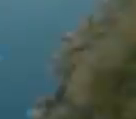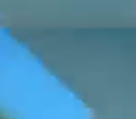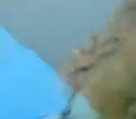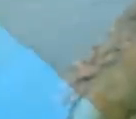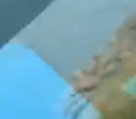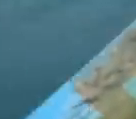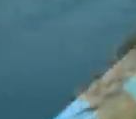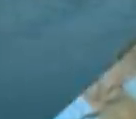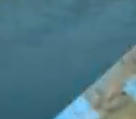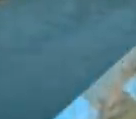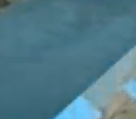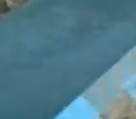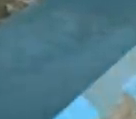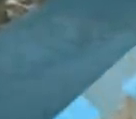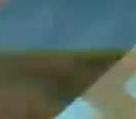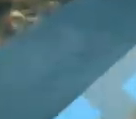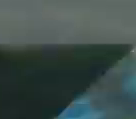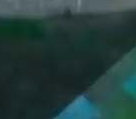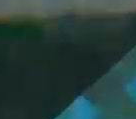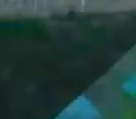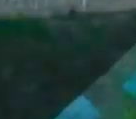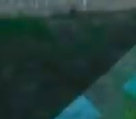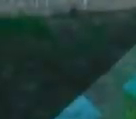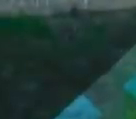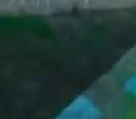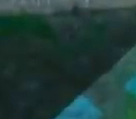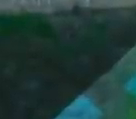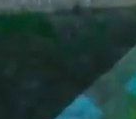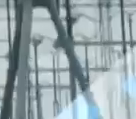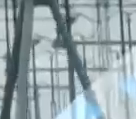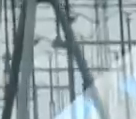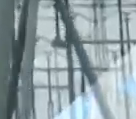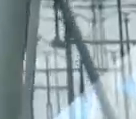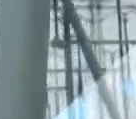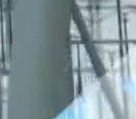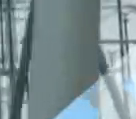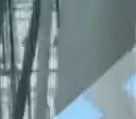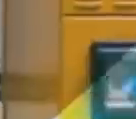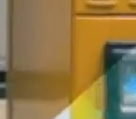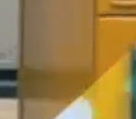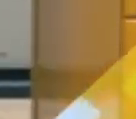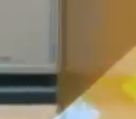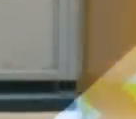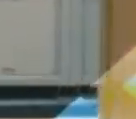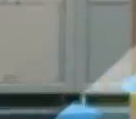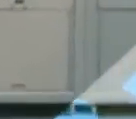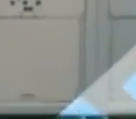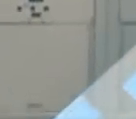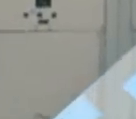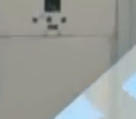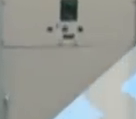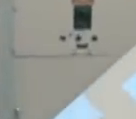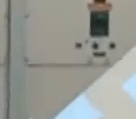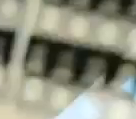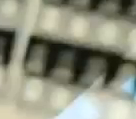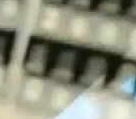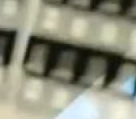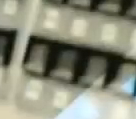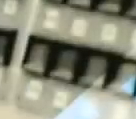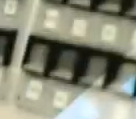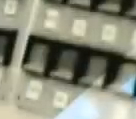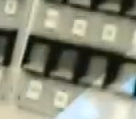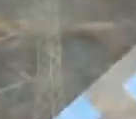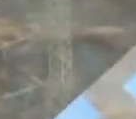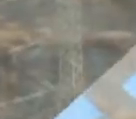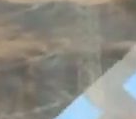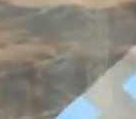reto. El cerebro y corazón de la electricidad en el país había sido vulnerado como nunca antes. La